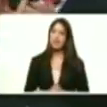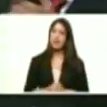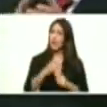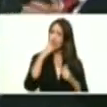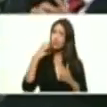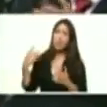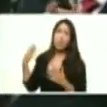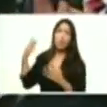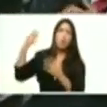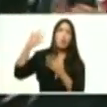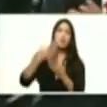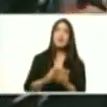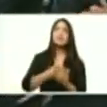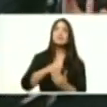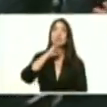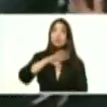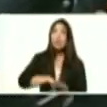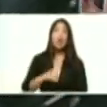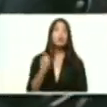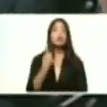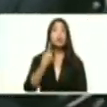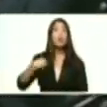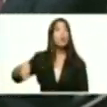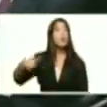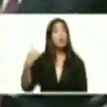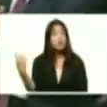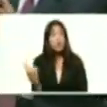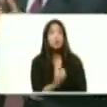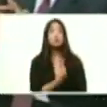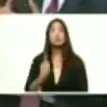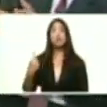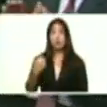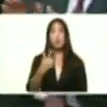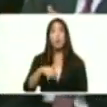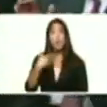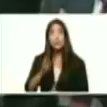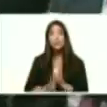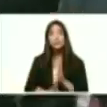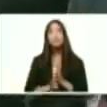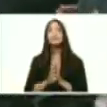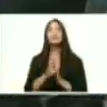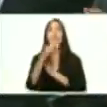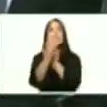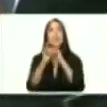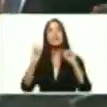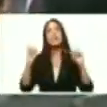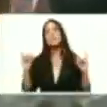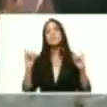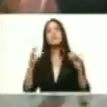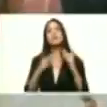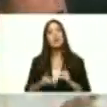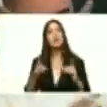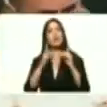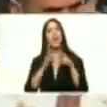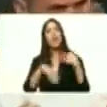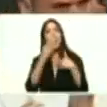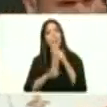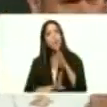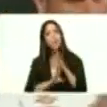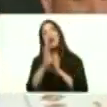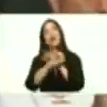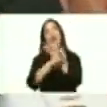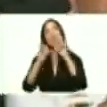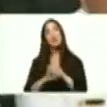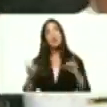historia. Lo digo. Solo nosotros podemos. Echar adelante este país por la vía de la independencia, la dignidad, la prosperidad y la